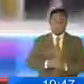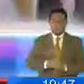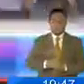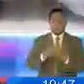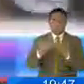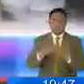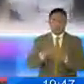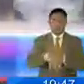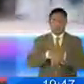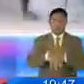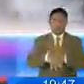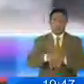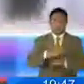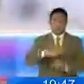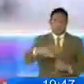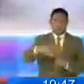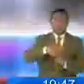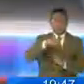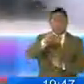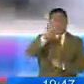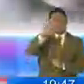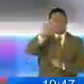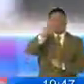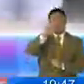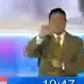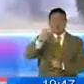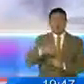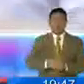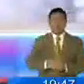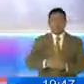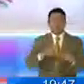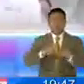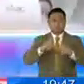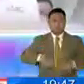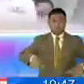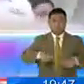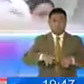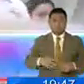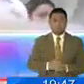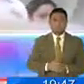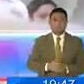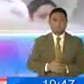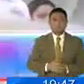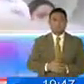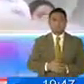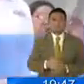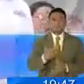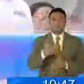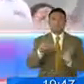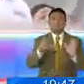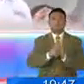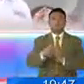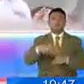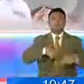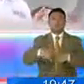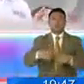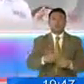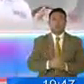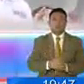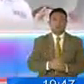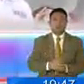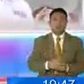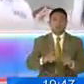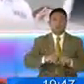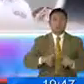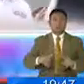para el meeting en el sector del Parque Ayora. Aquí se dirigió a varios de los sectores sociales de la ciudad. La ley del transporte, para que no haya